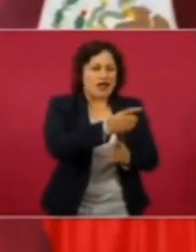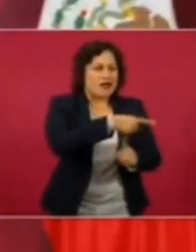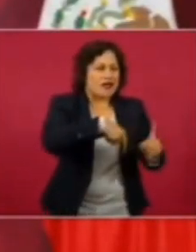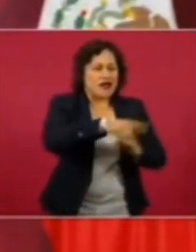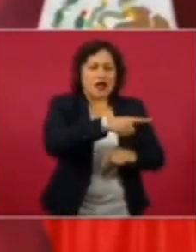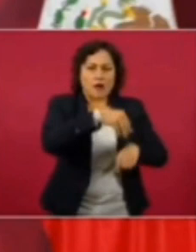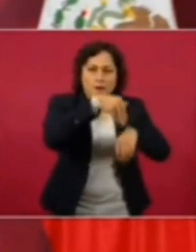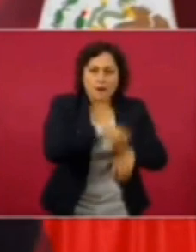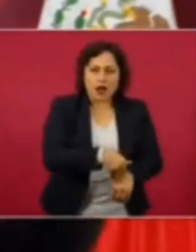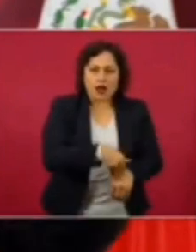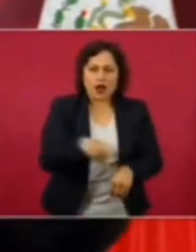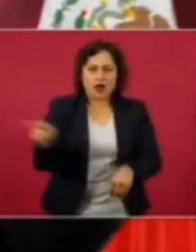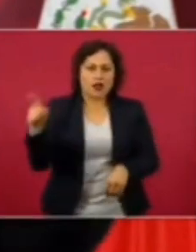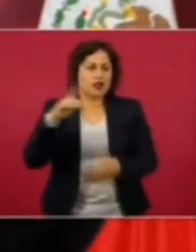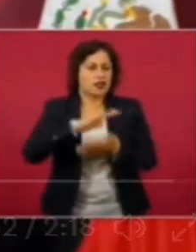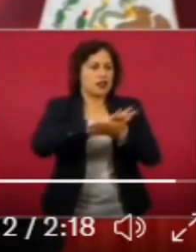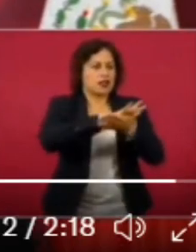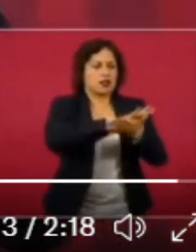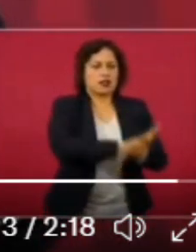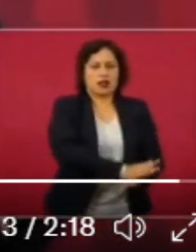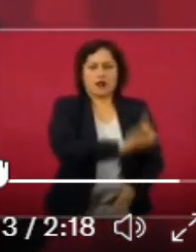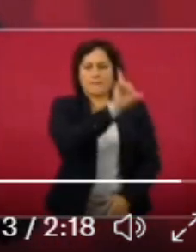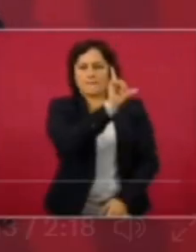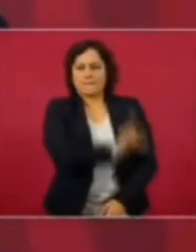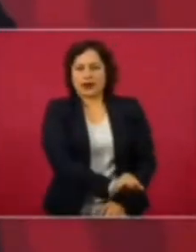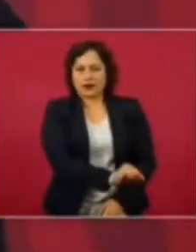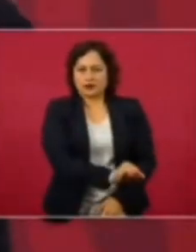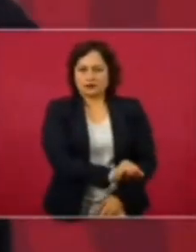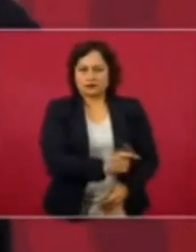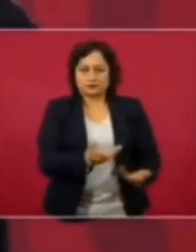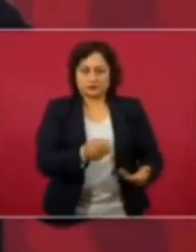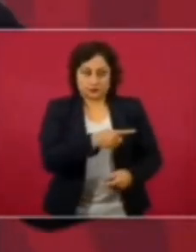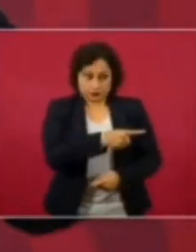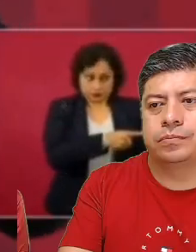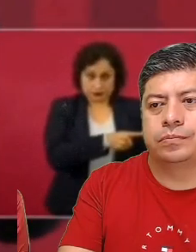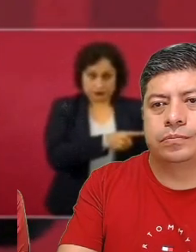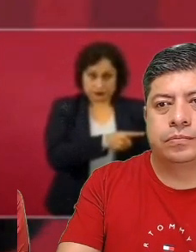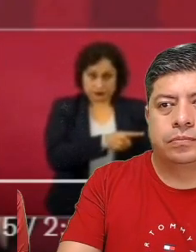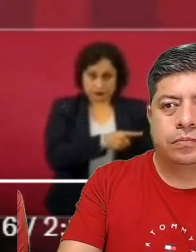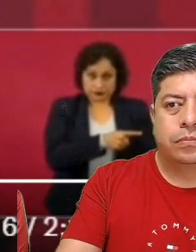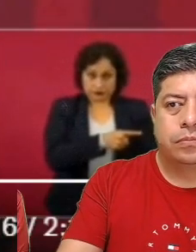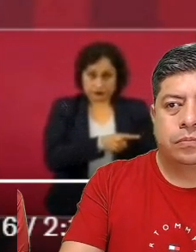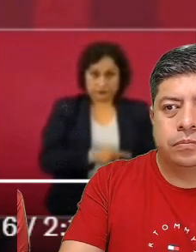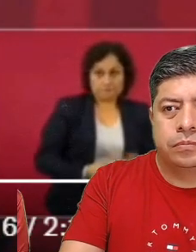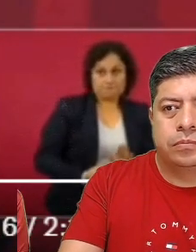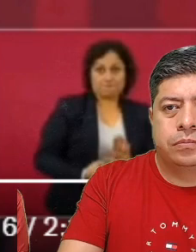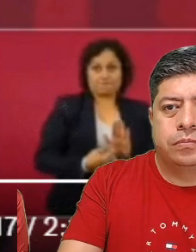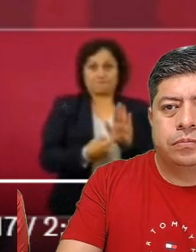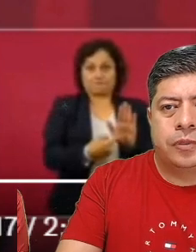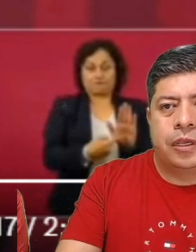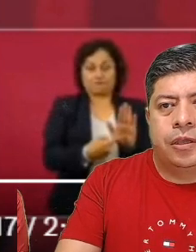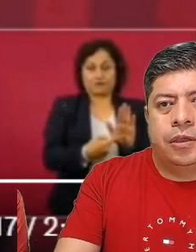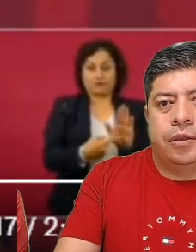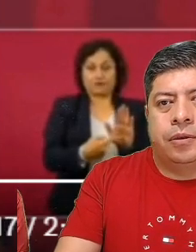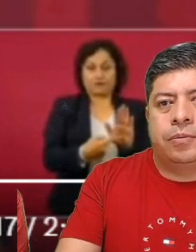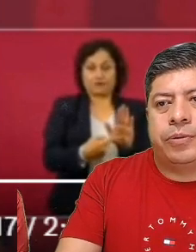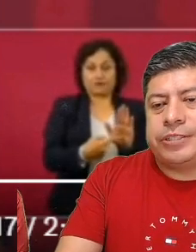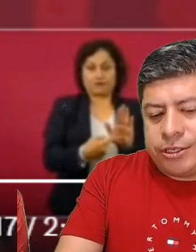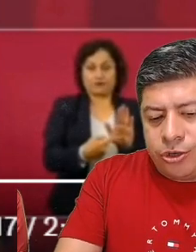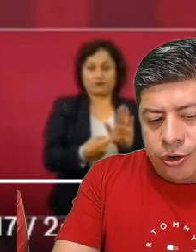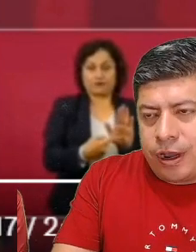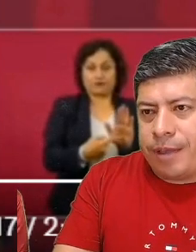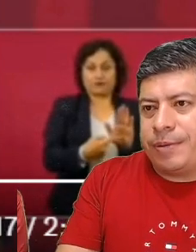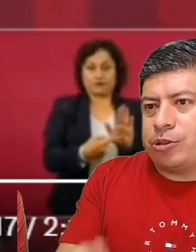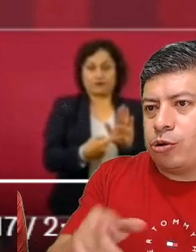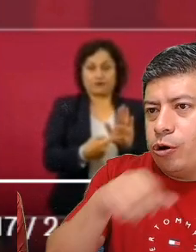y los hacían papilla al que se atrevía a enfrentarse pues